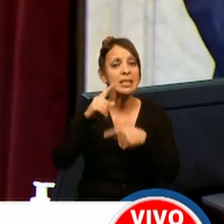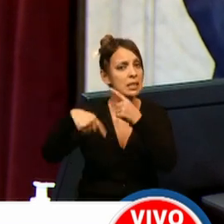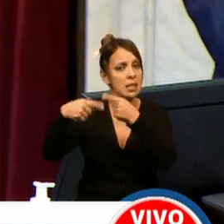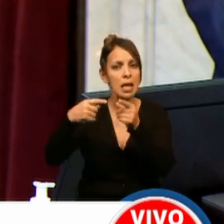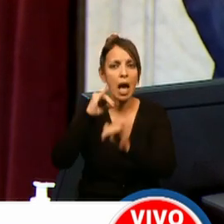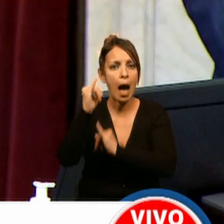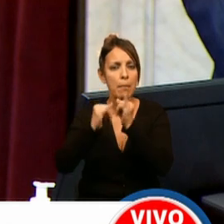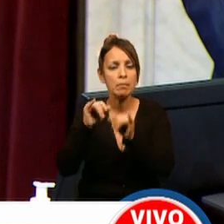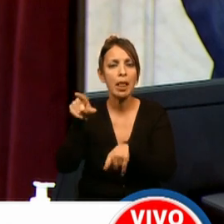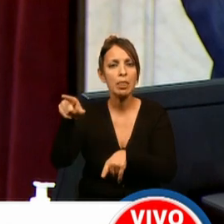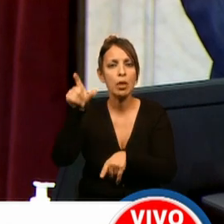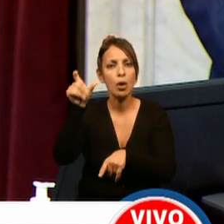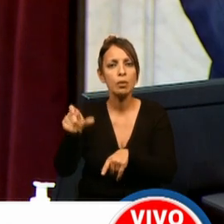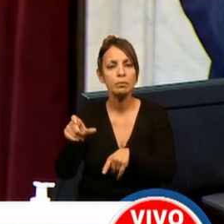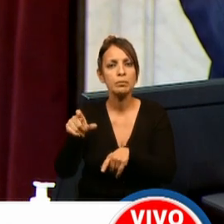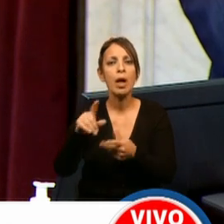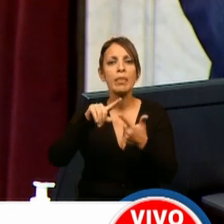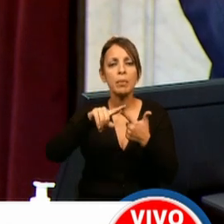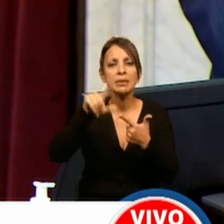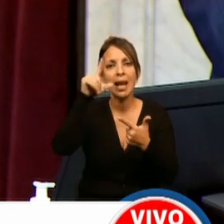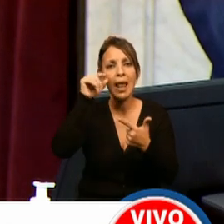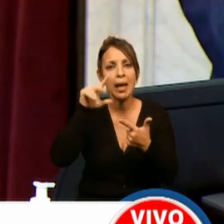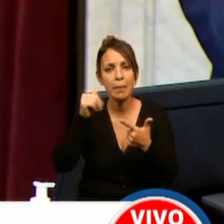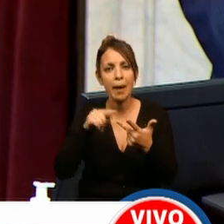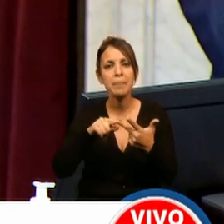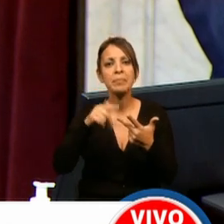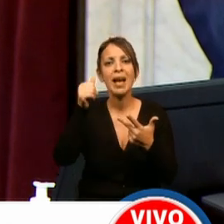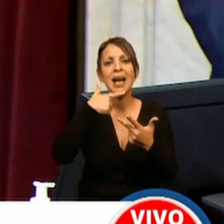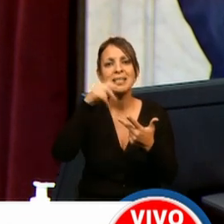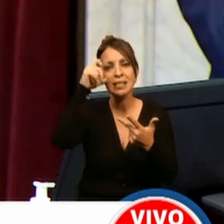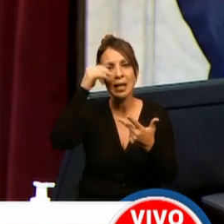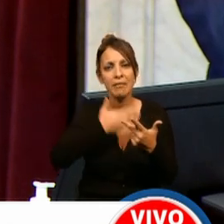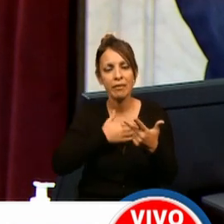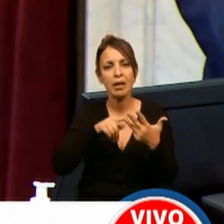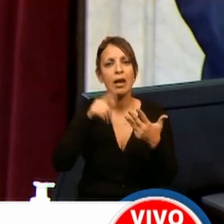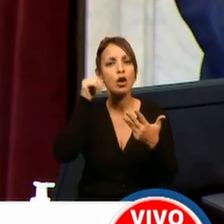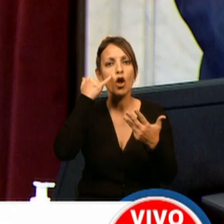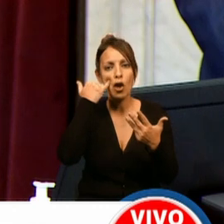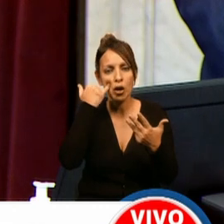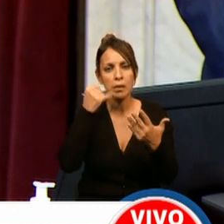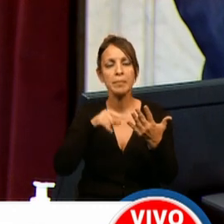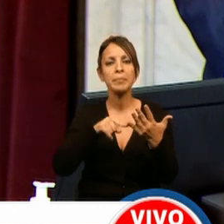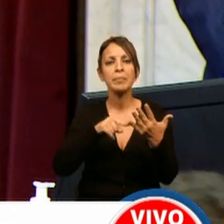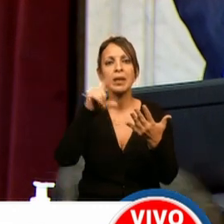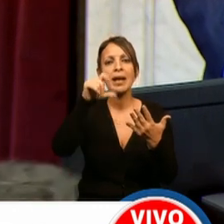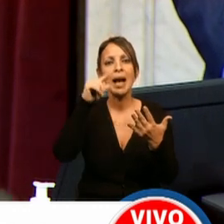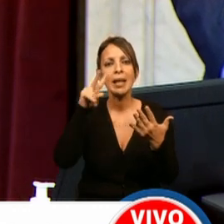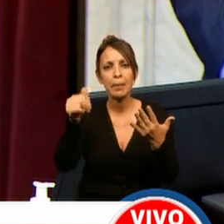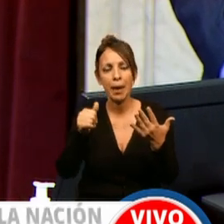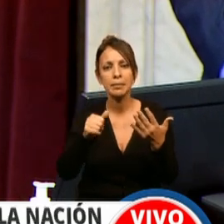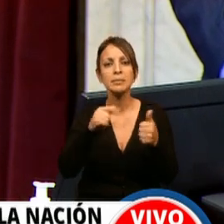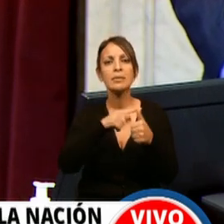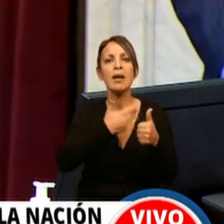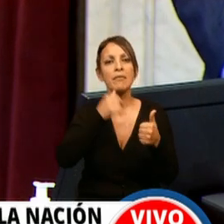después el diputado en ley va con un homenaje después el diputado va a ser después el diputado godoy después la diputada caliva después la diputada